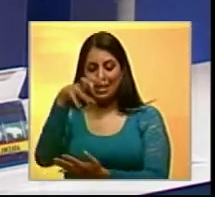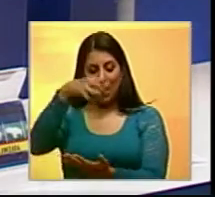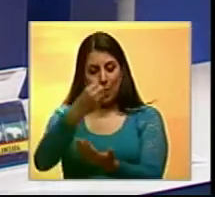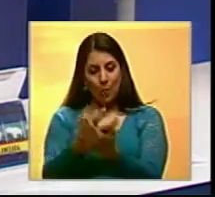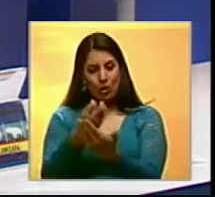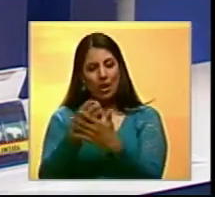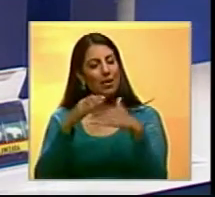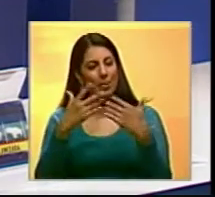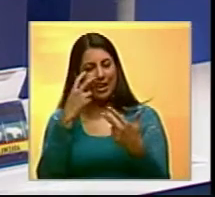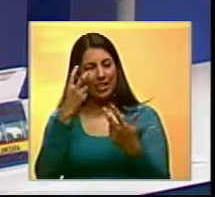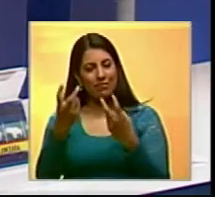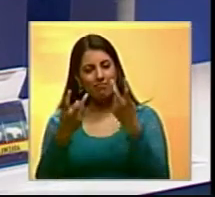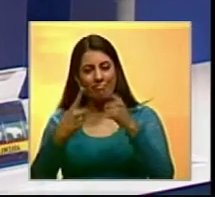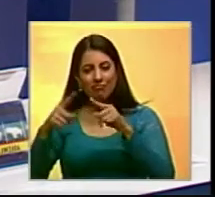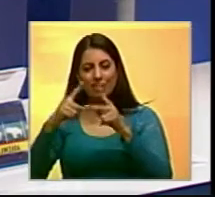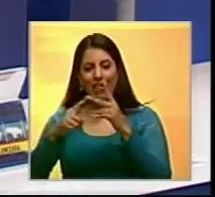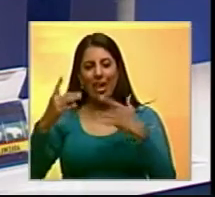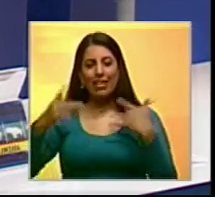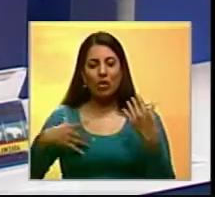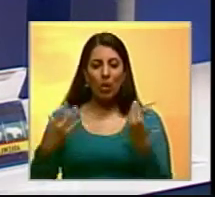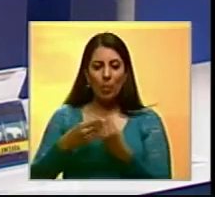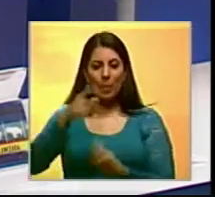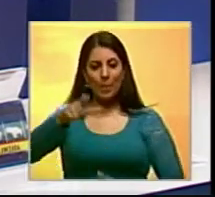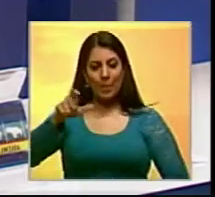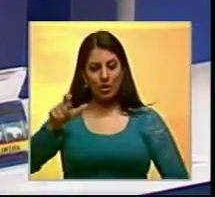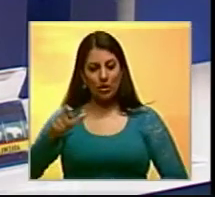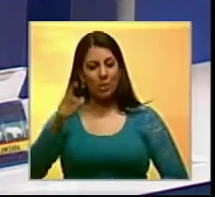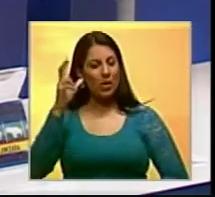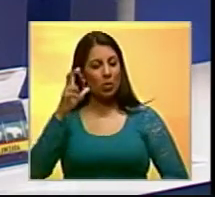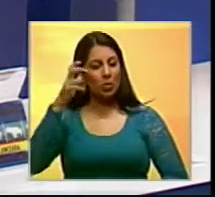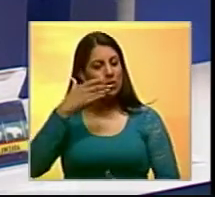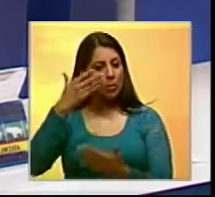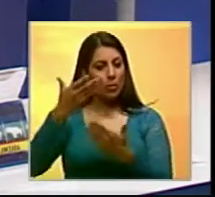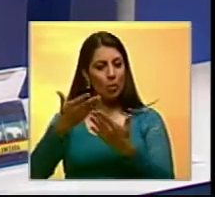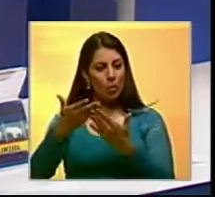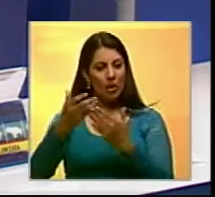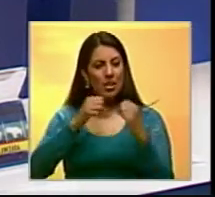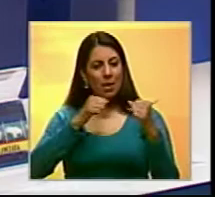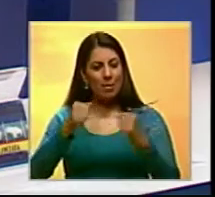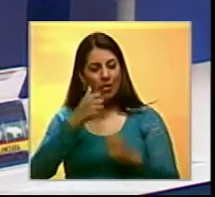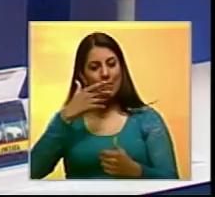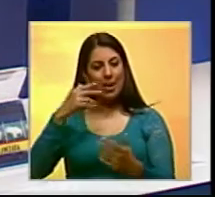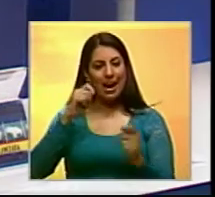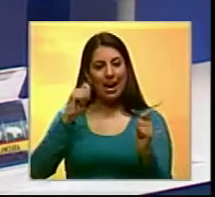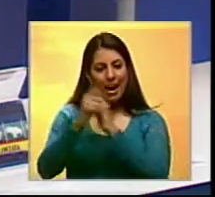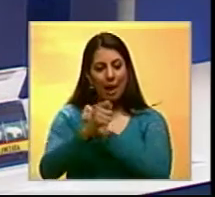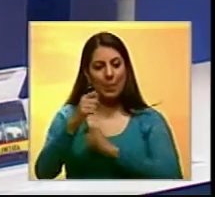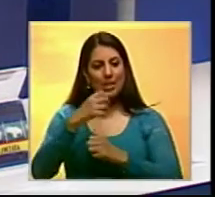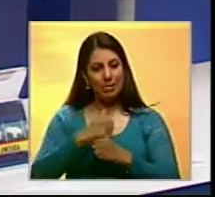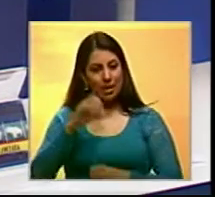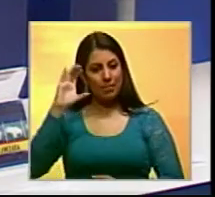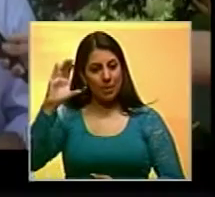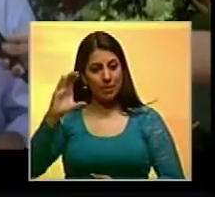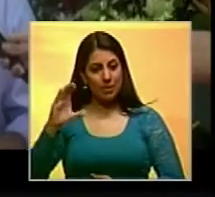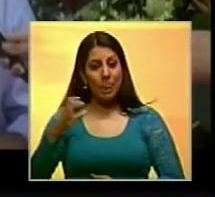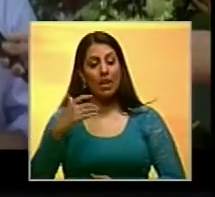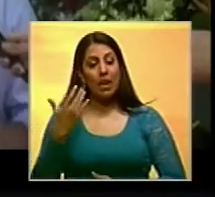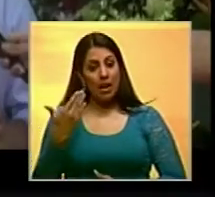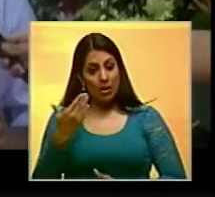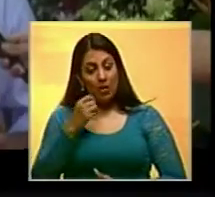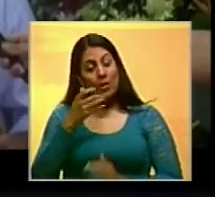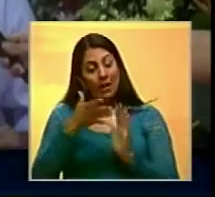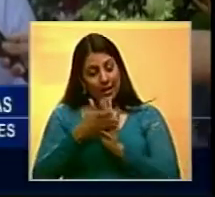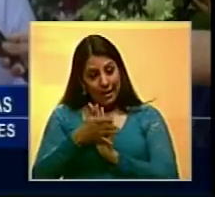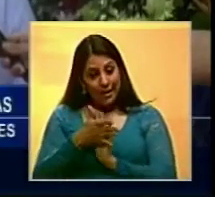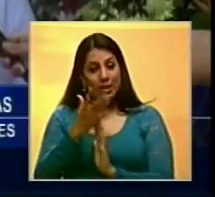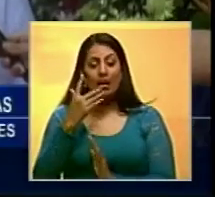para realizar diferentes actividades con la sociedad civil para escuchar propuestas que consoliden el camino de cambio que espera el país. Martínez